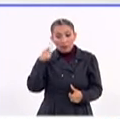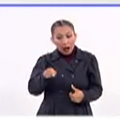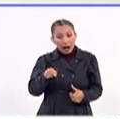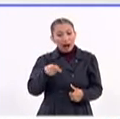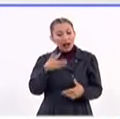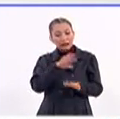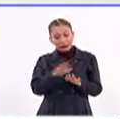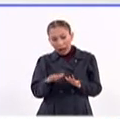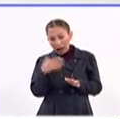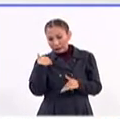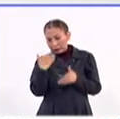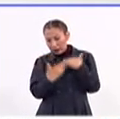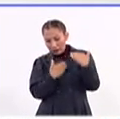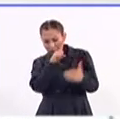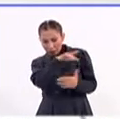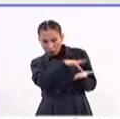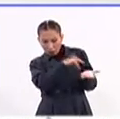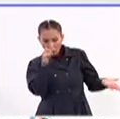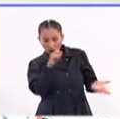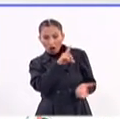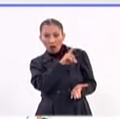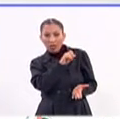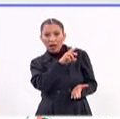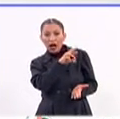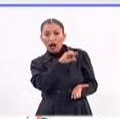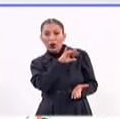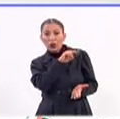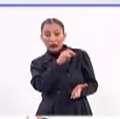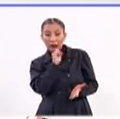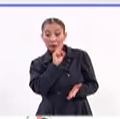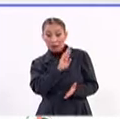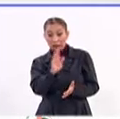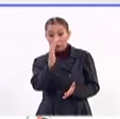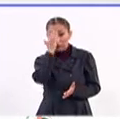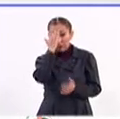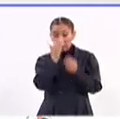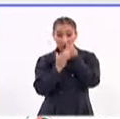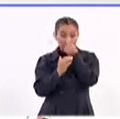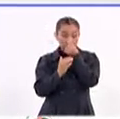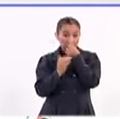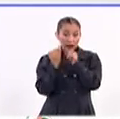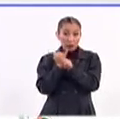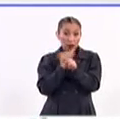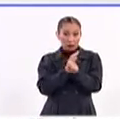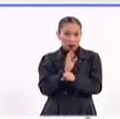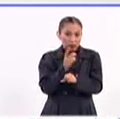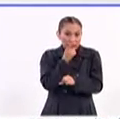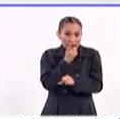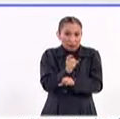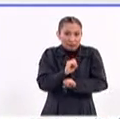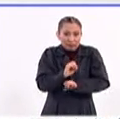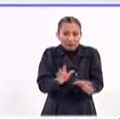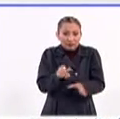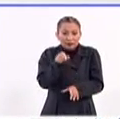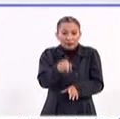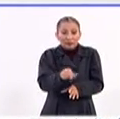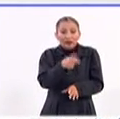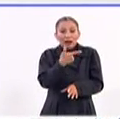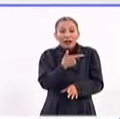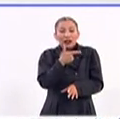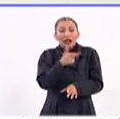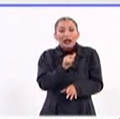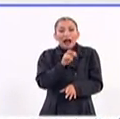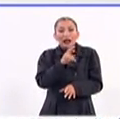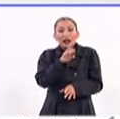a partir de los avances de Darwin, pero también hay que reconocer, y es imposible no mencionar a Gregor